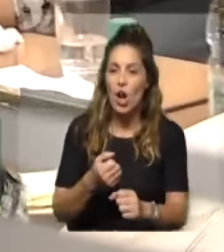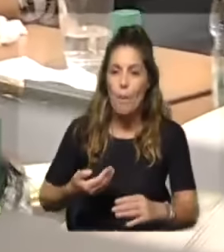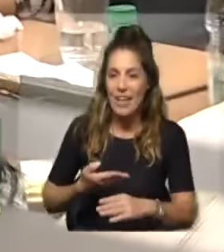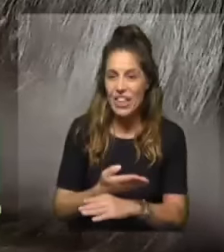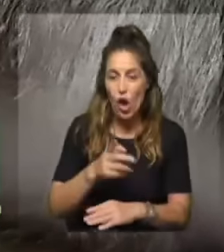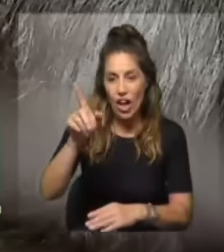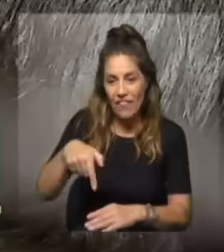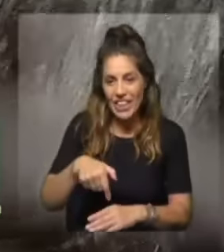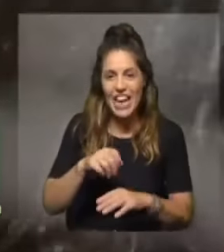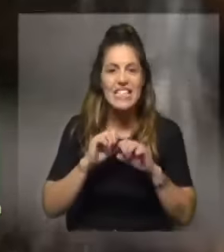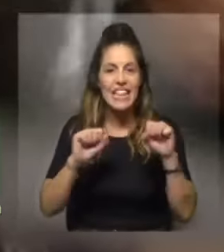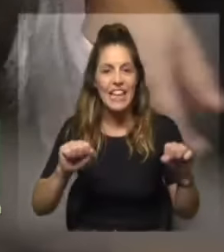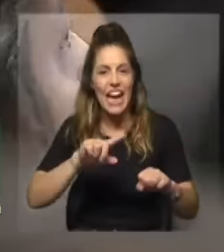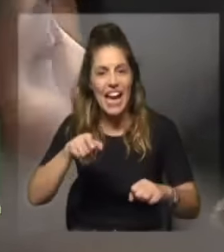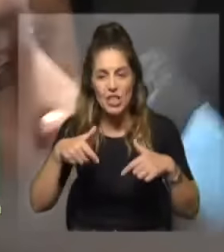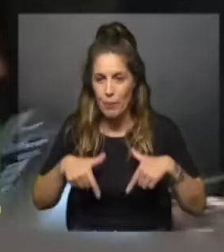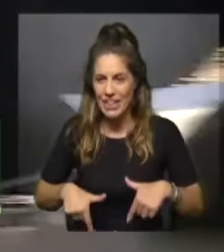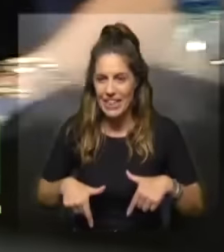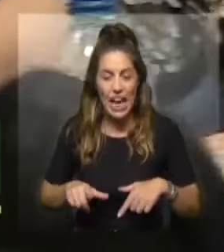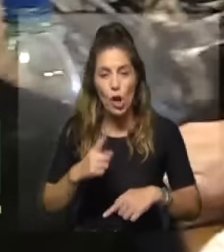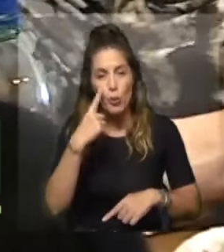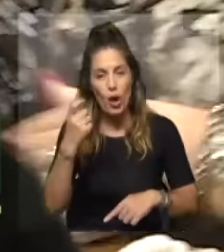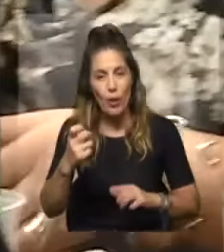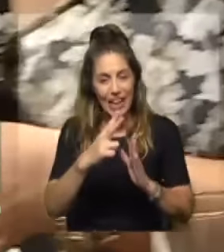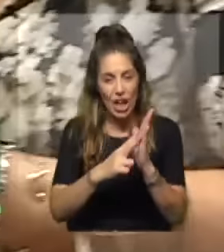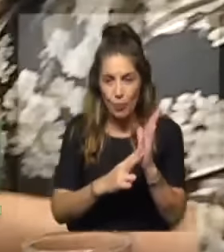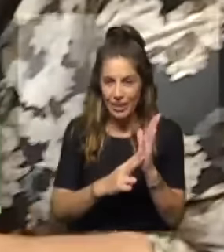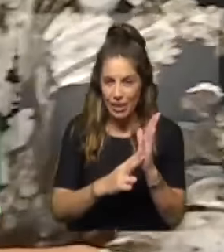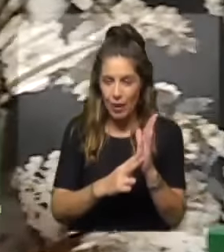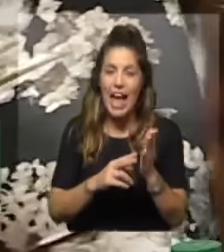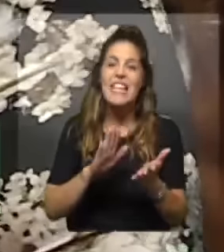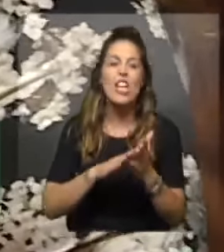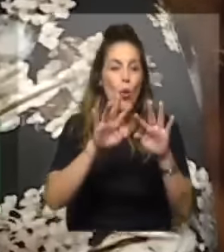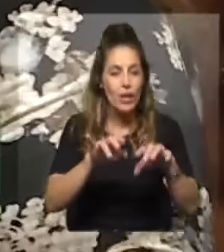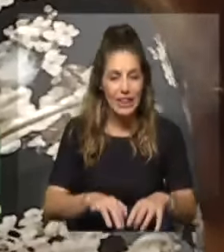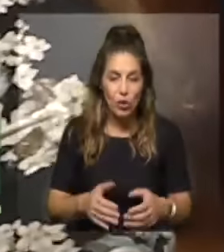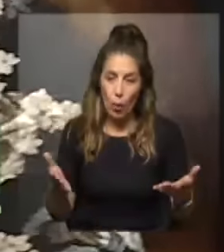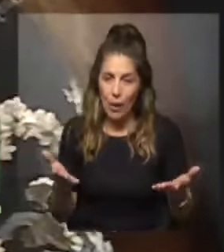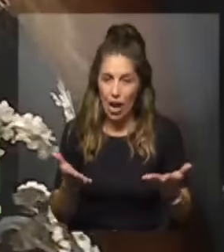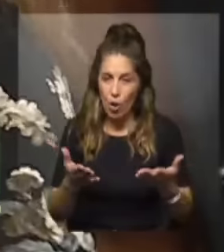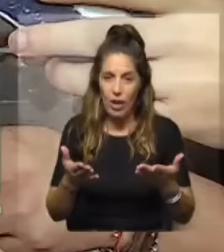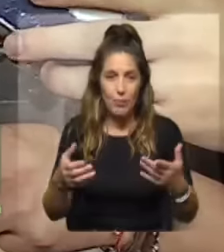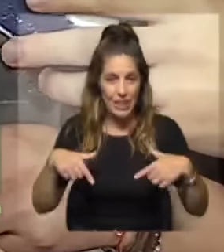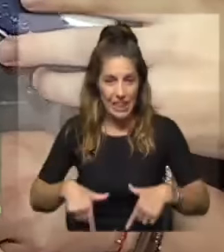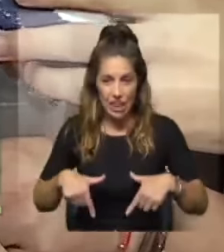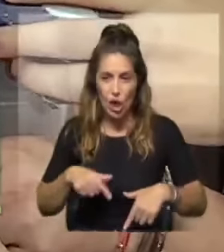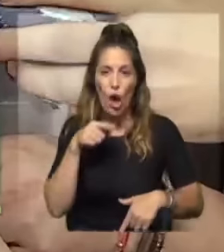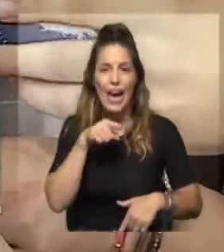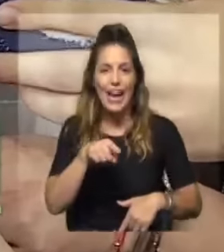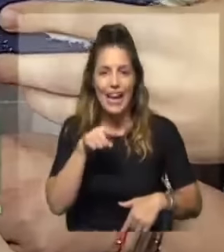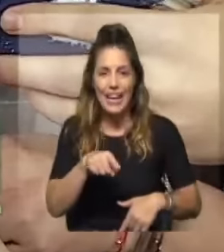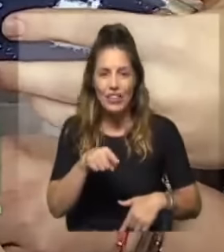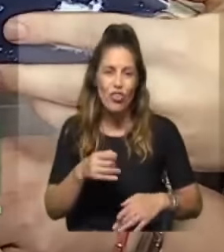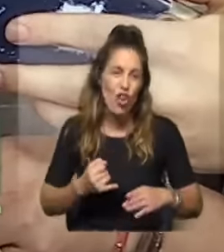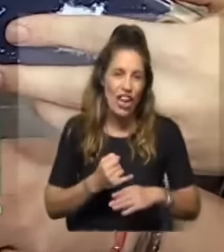secretaría de la exministra Moreira sin tener en cuenta la normativa aplicable según el texto para el actual ministro Raúl Lozano estos hechos constituyen